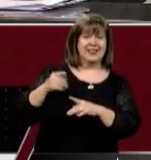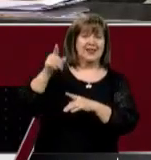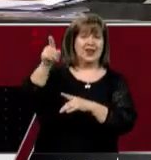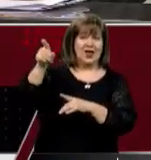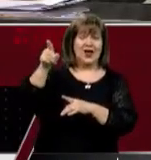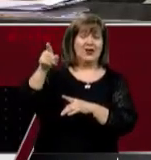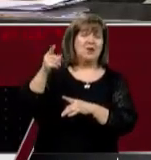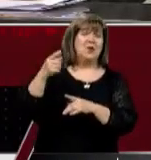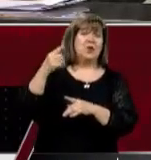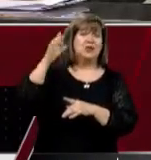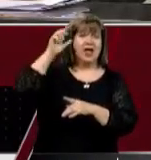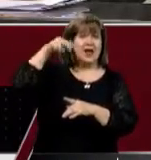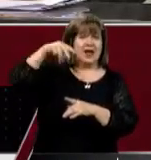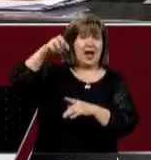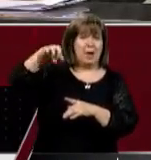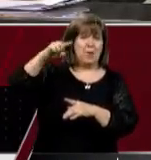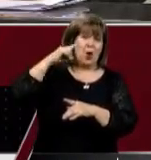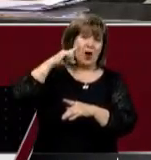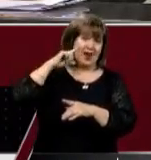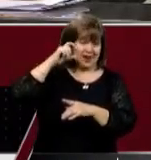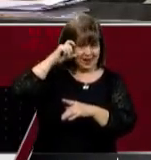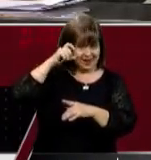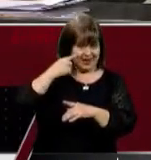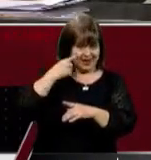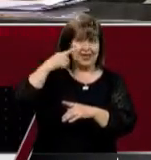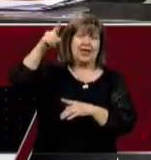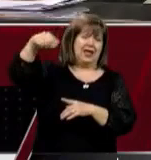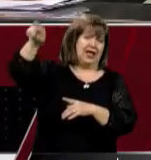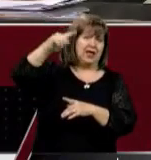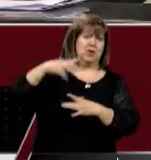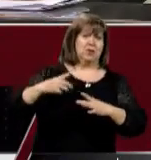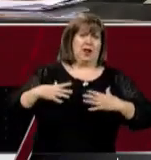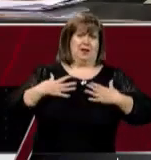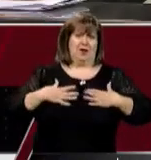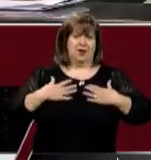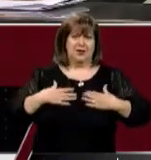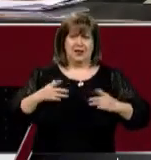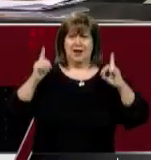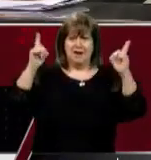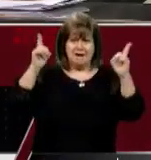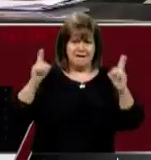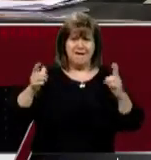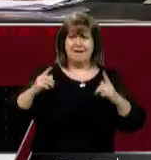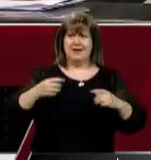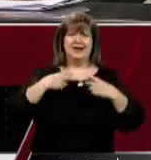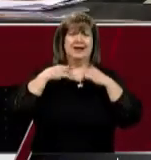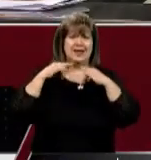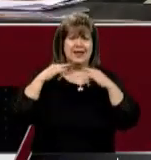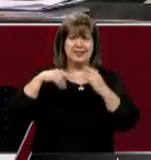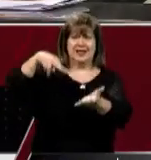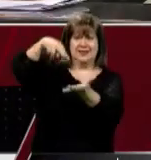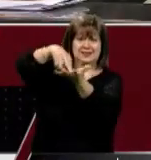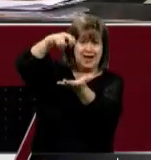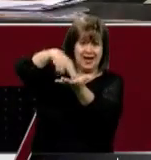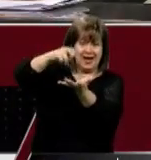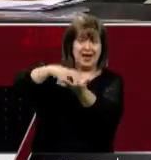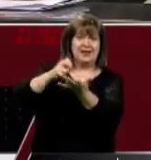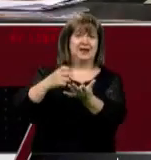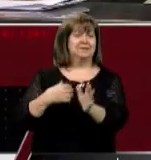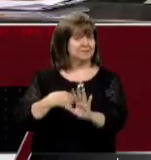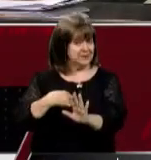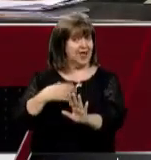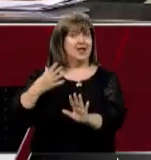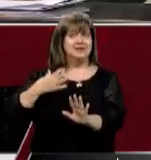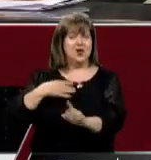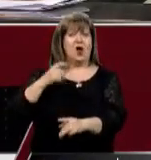para ustedes es algo que les digo, les contaba a mis compañeros que tuve la posibilidad de estar en la tierra de ustedes, de conocer